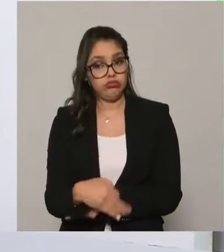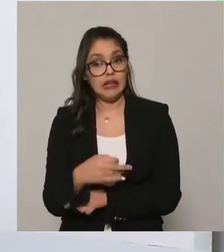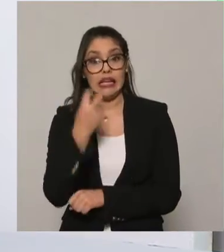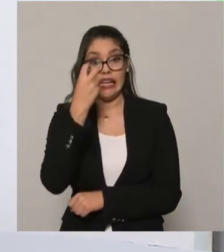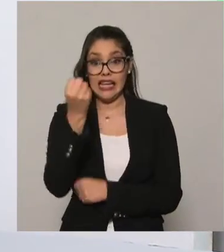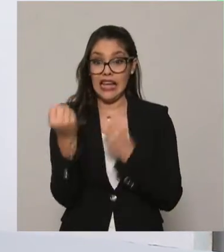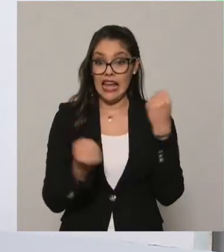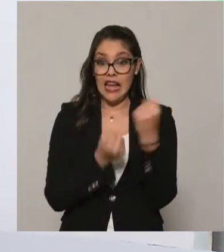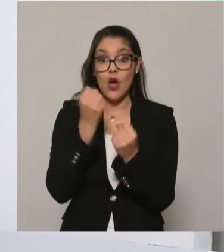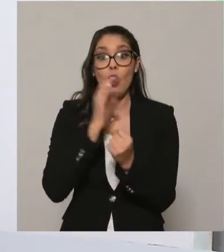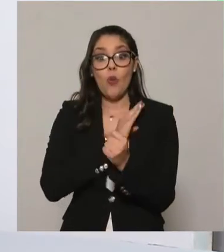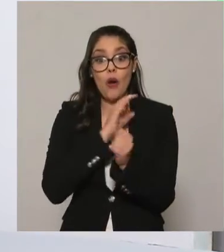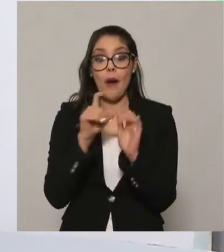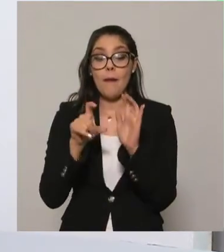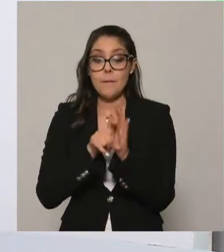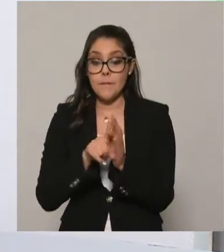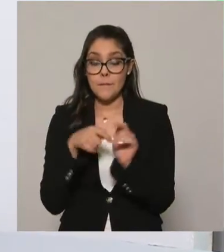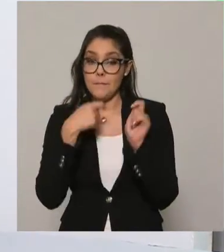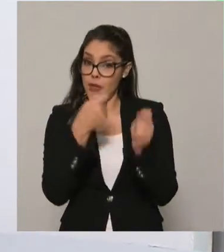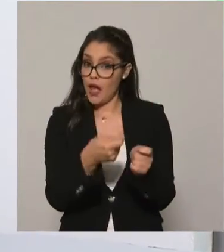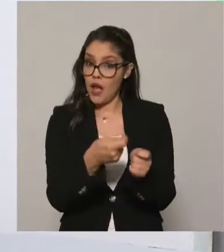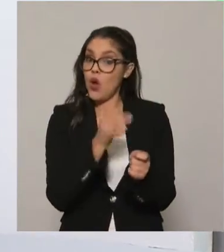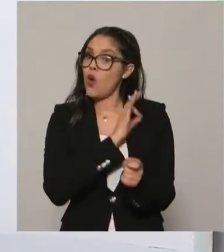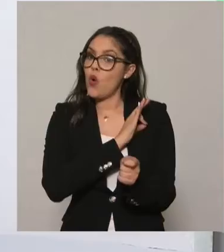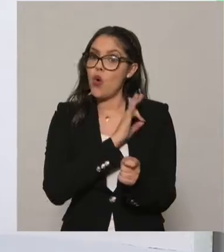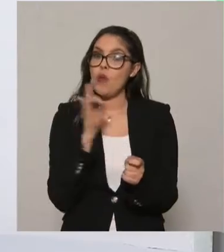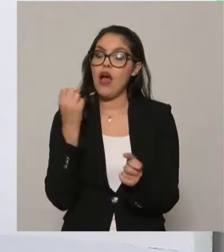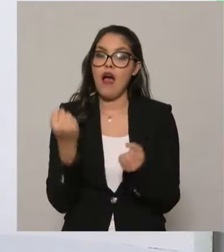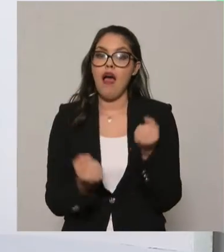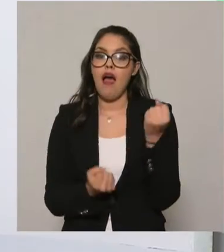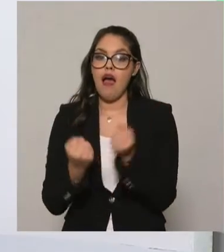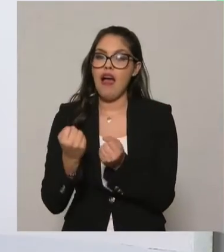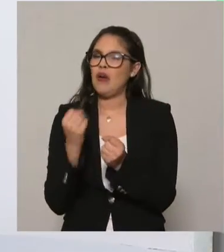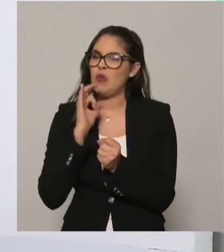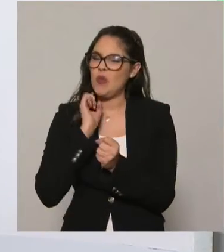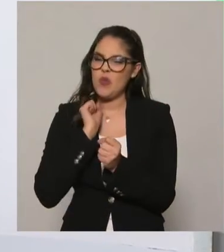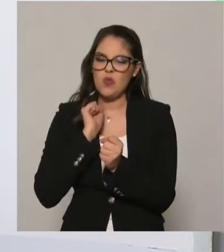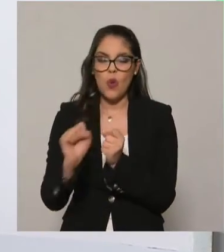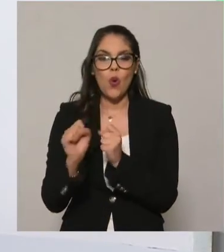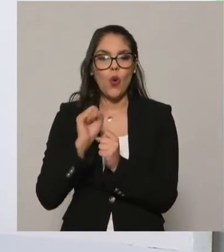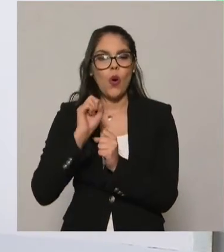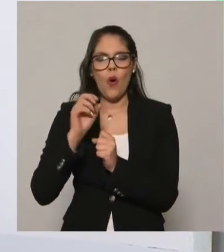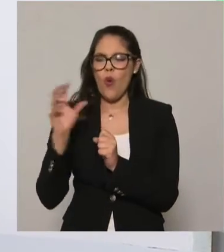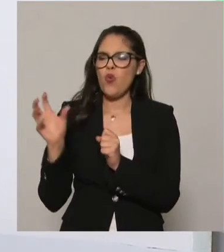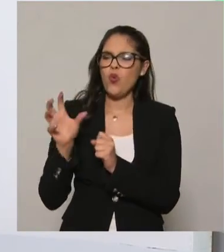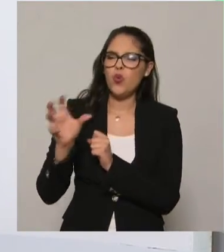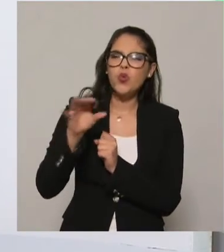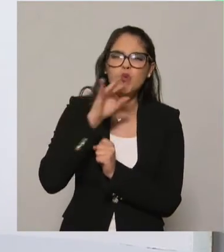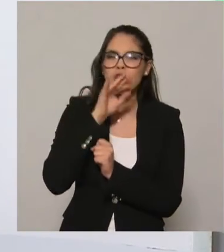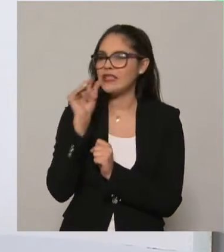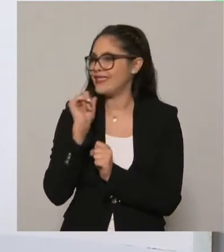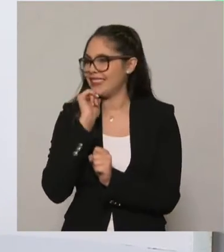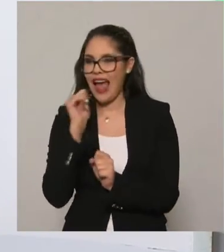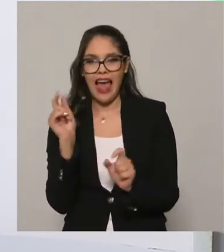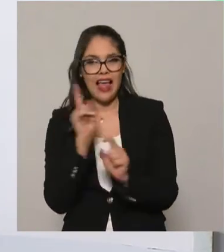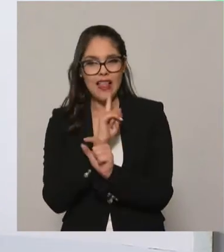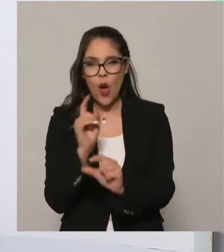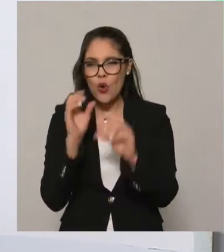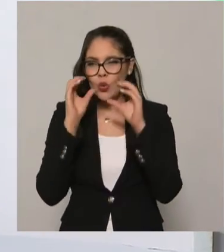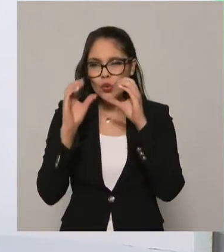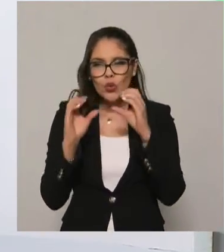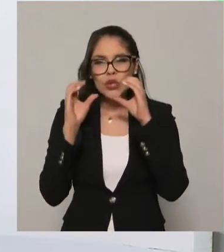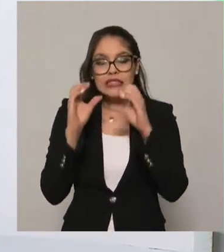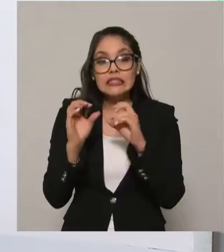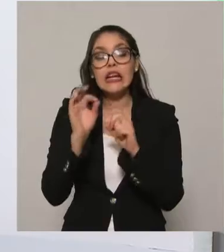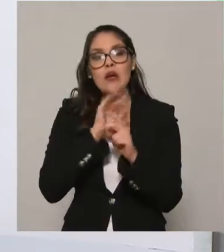a ese tipo de engomado, tendrán que ser automotores con un alto desempeño ambiental, bajas emisiones evaporativas